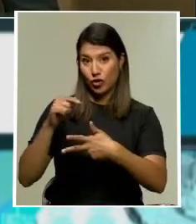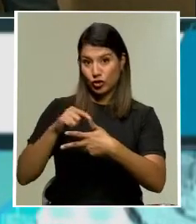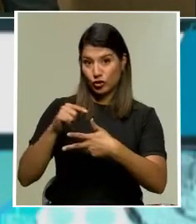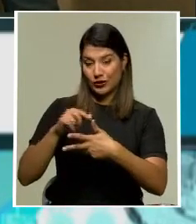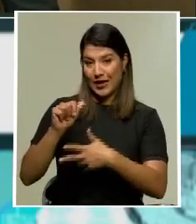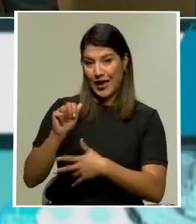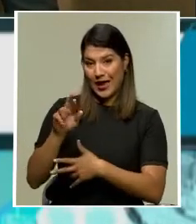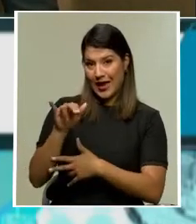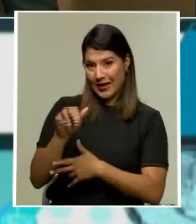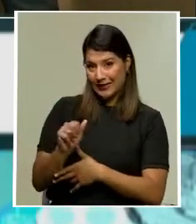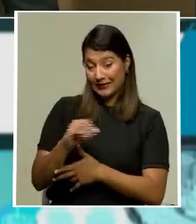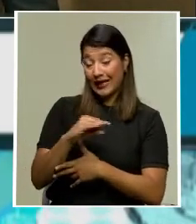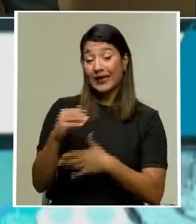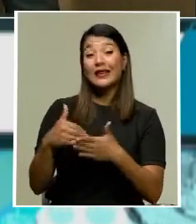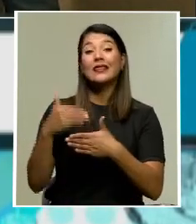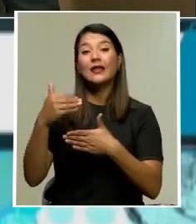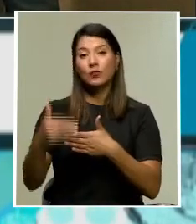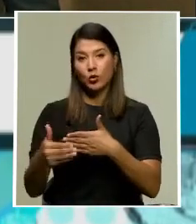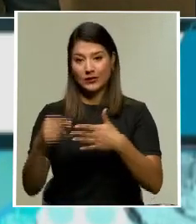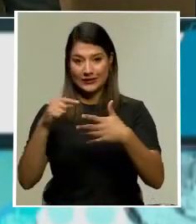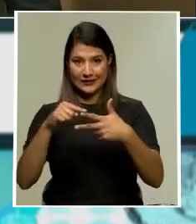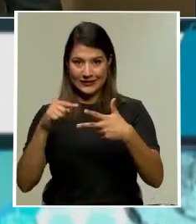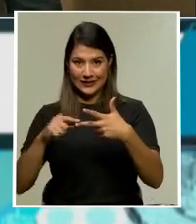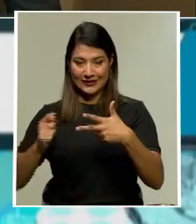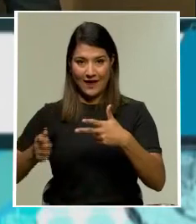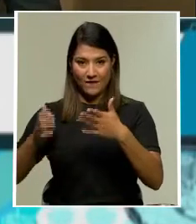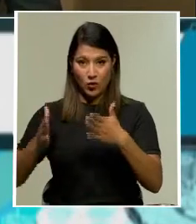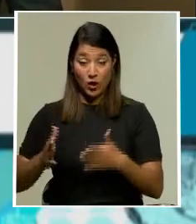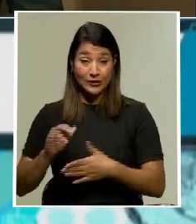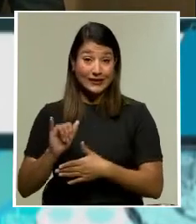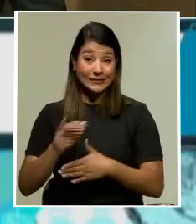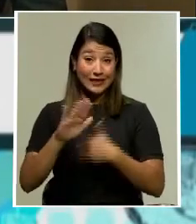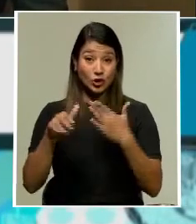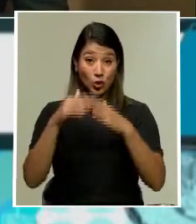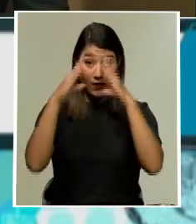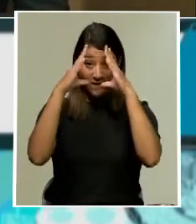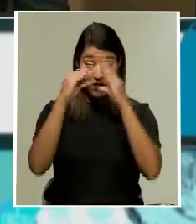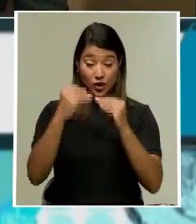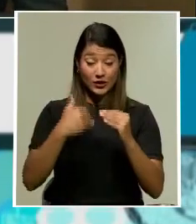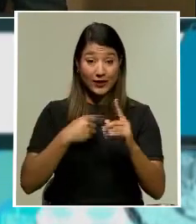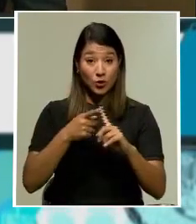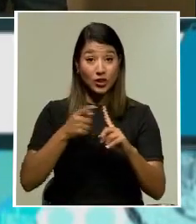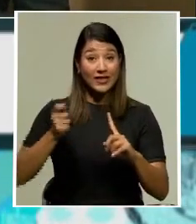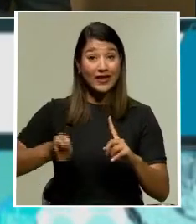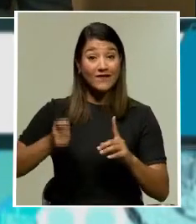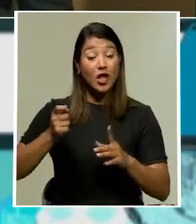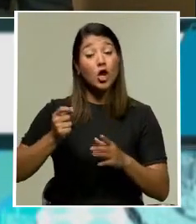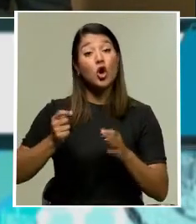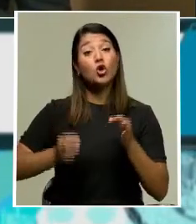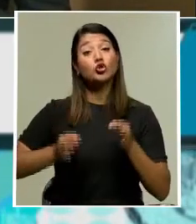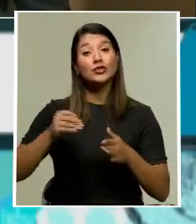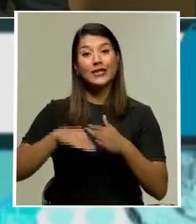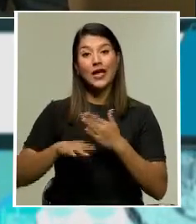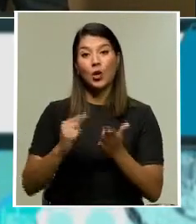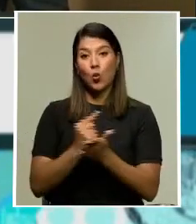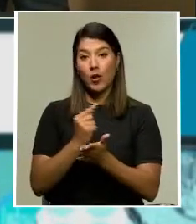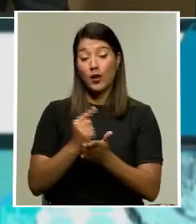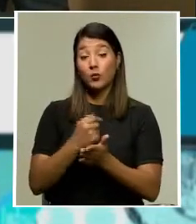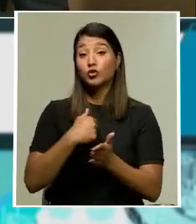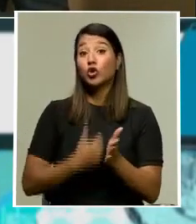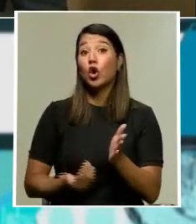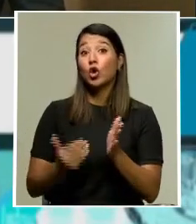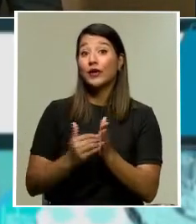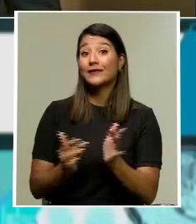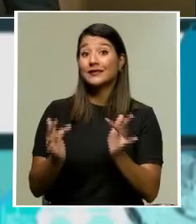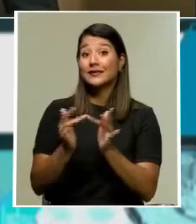posterior a eso lo harán también los demás defensores. Esta es la información que tenemos desde los Tribunales de Justicia en Goicoechea. Regreso con ustedes al estudio. Buenas